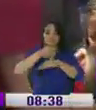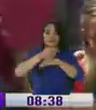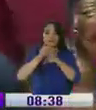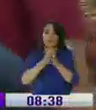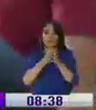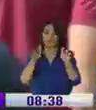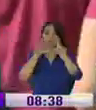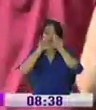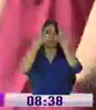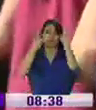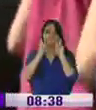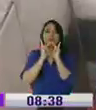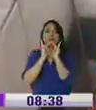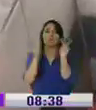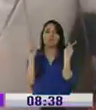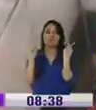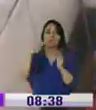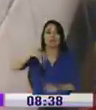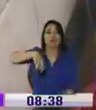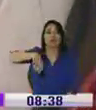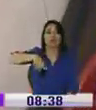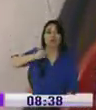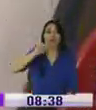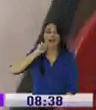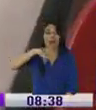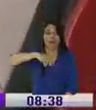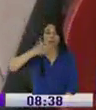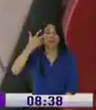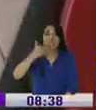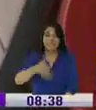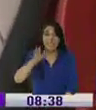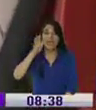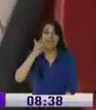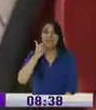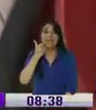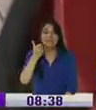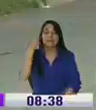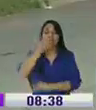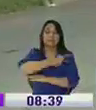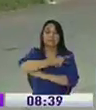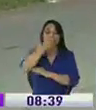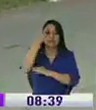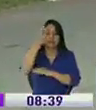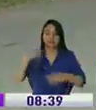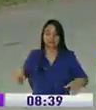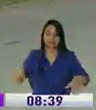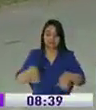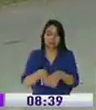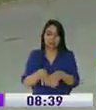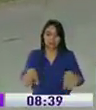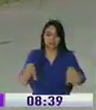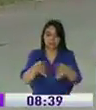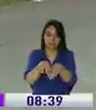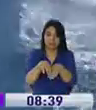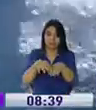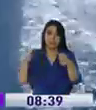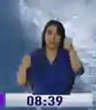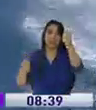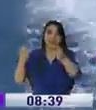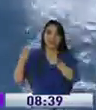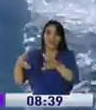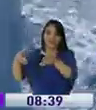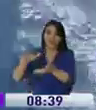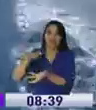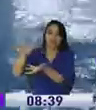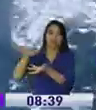empresa pública metropolitana de agua potable y saneamiento, durante los dos días se instalaron tanqueros en los barrios afectados para proveer de